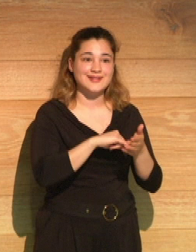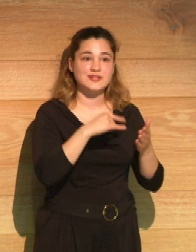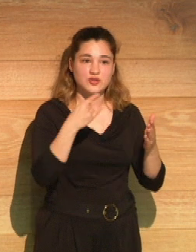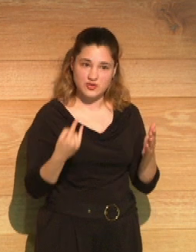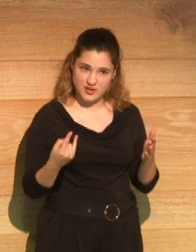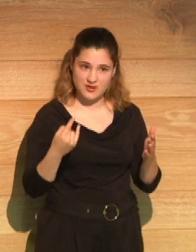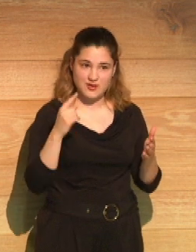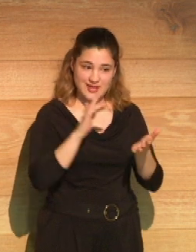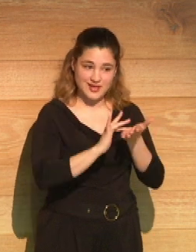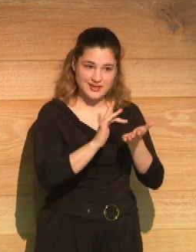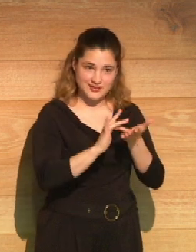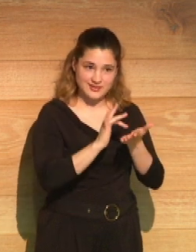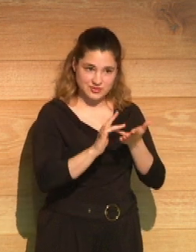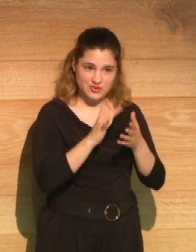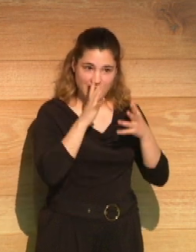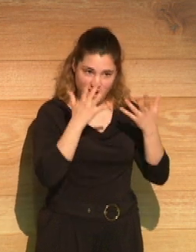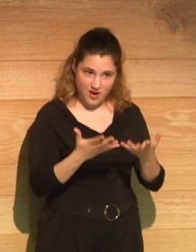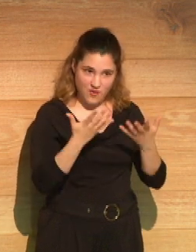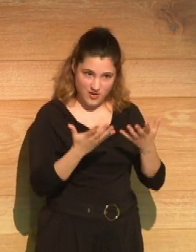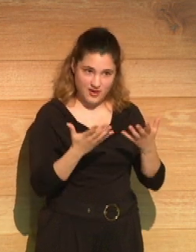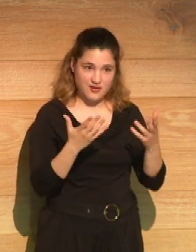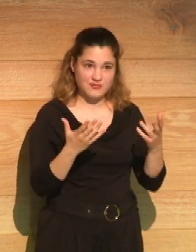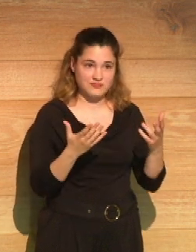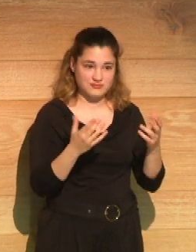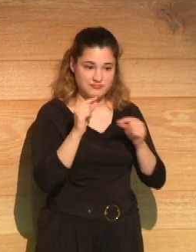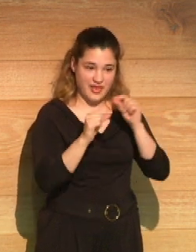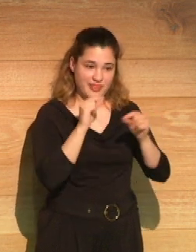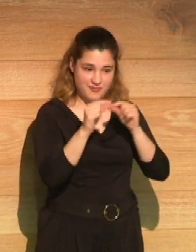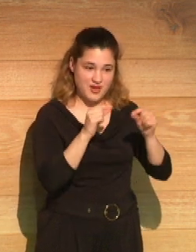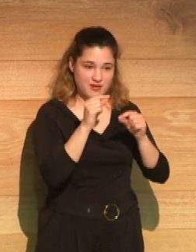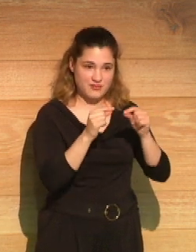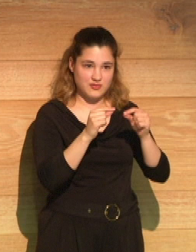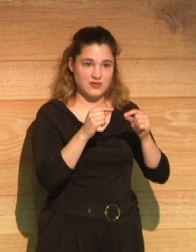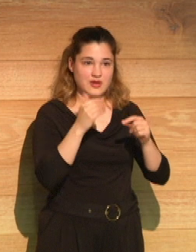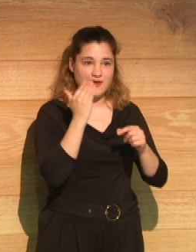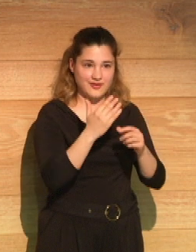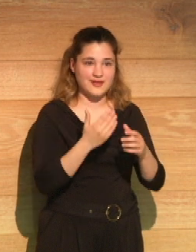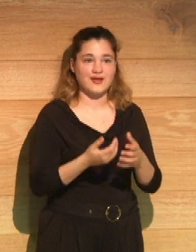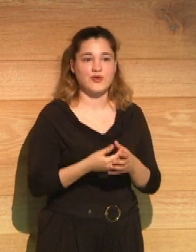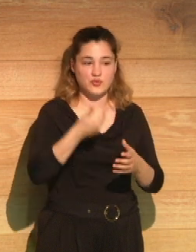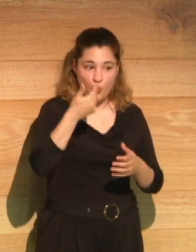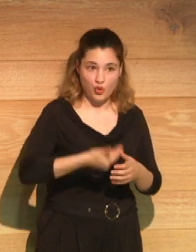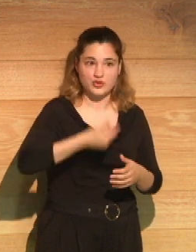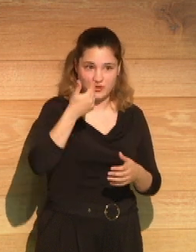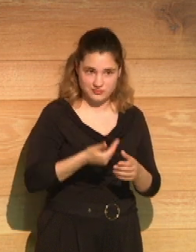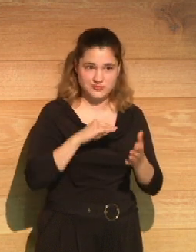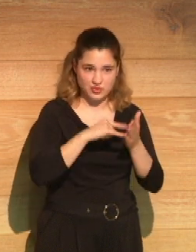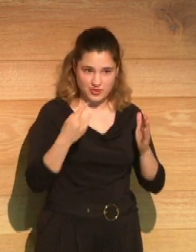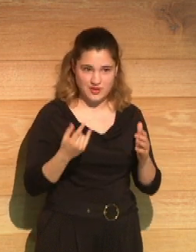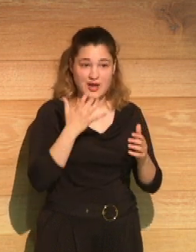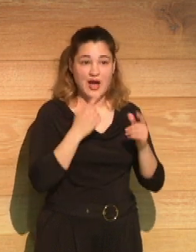la digitalización ha ocupado durante la pandemia. Algunos de estos estudios, por ejemplo,